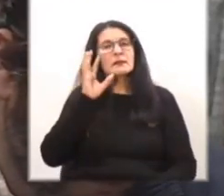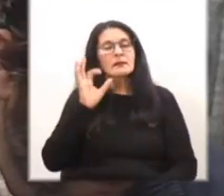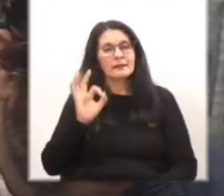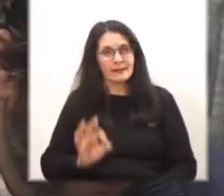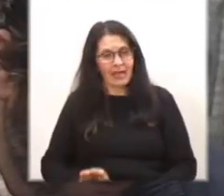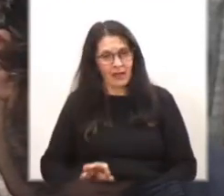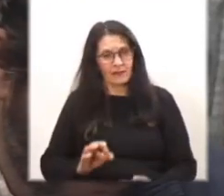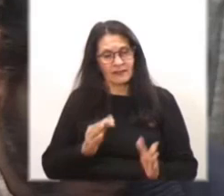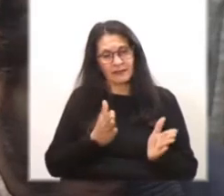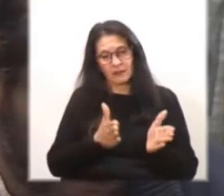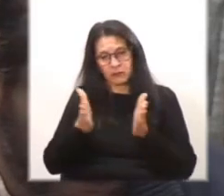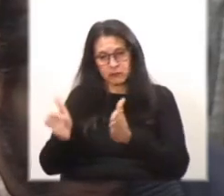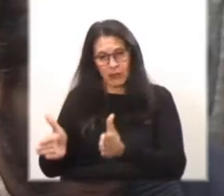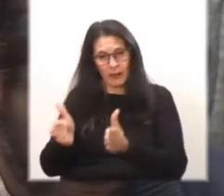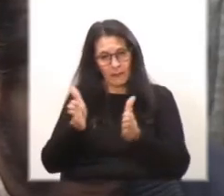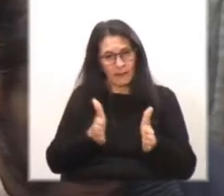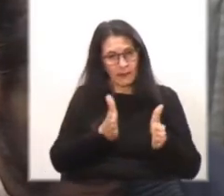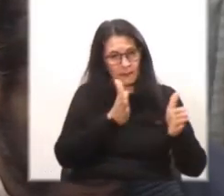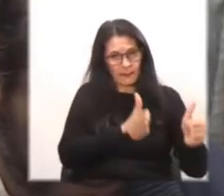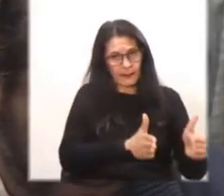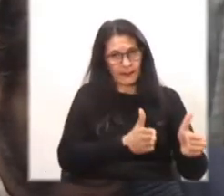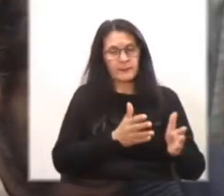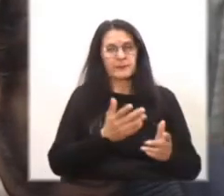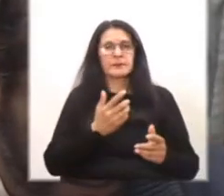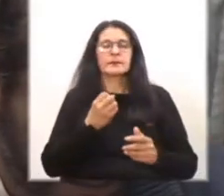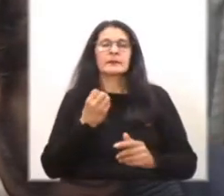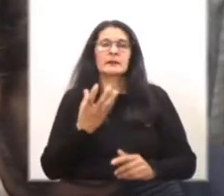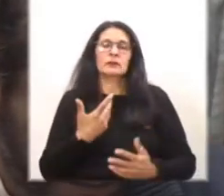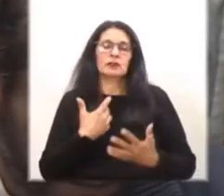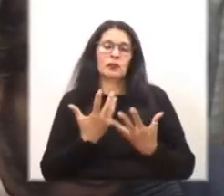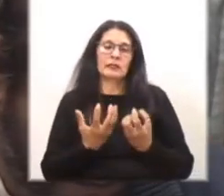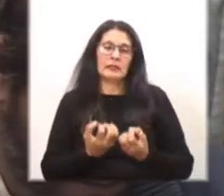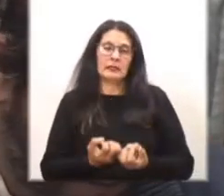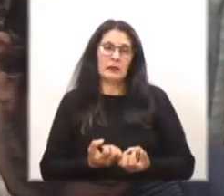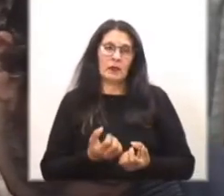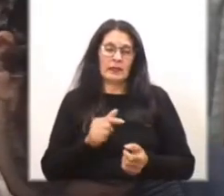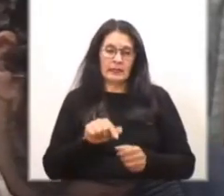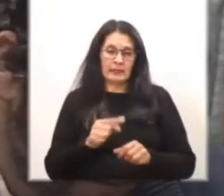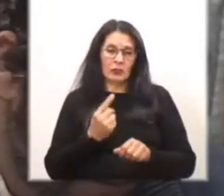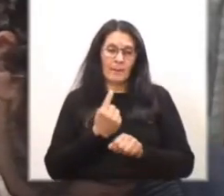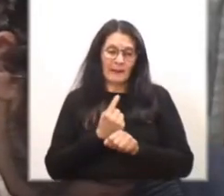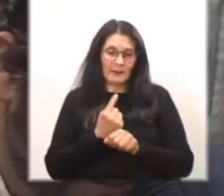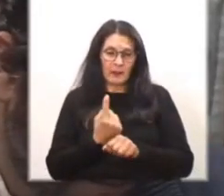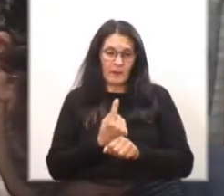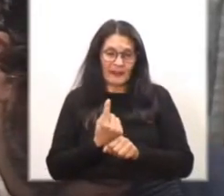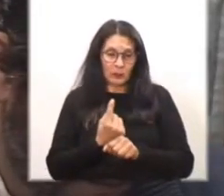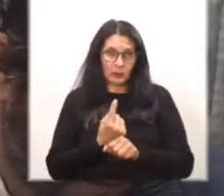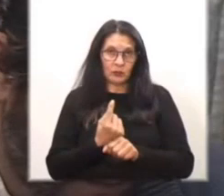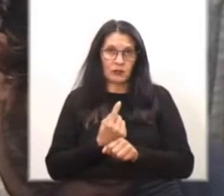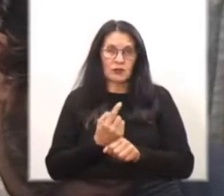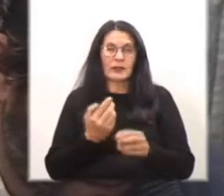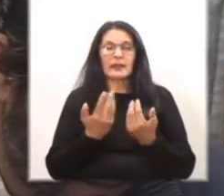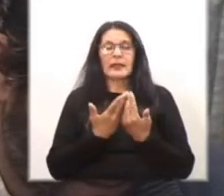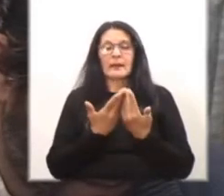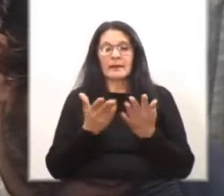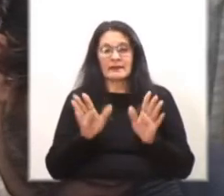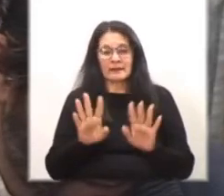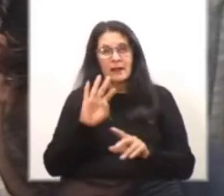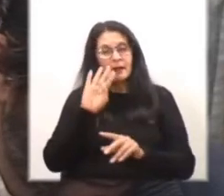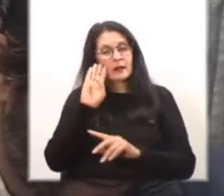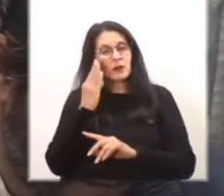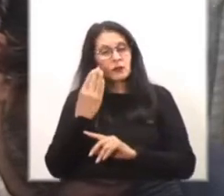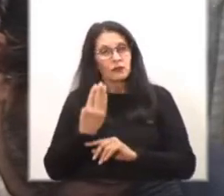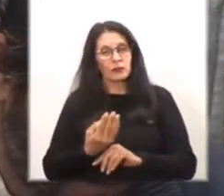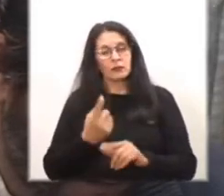los tantos. Y quiero, en estos primeros minutos, comenzar reconociendo algunas cuestiones